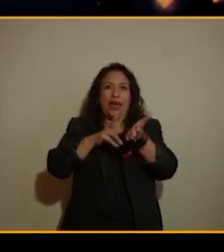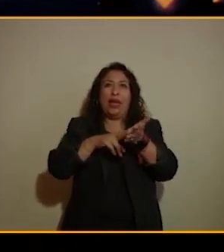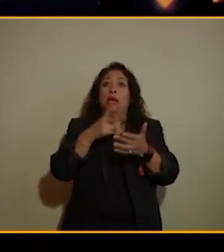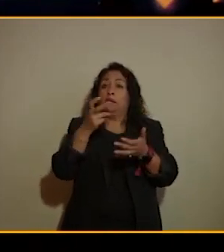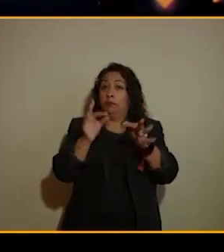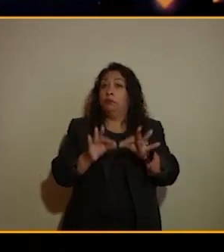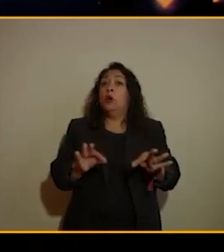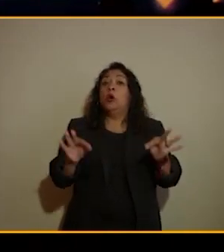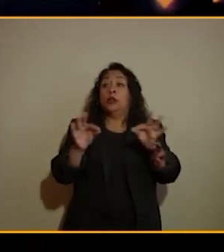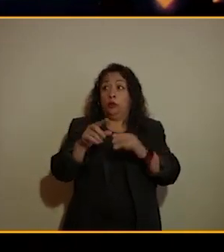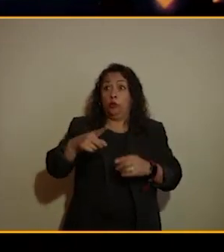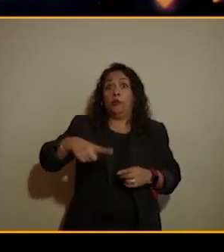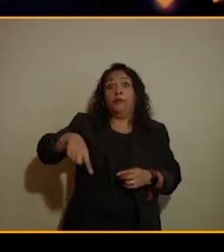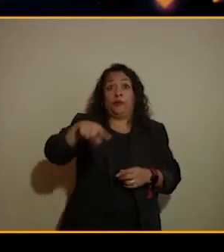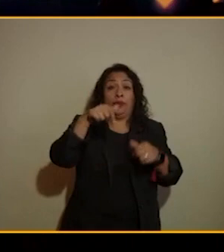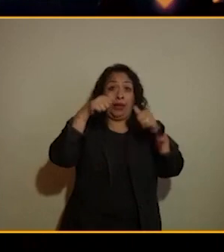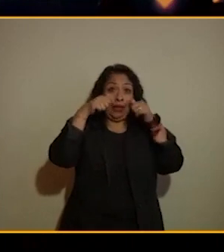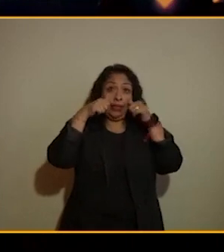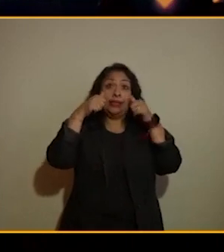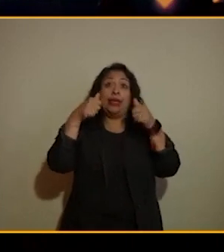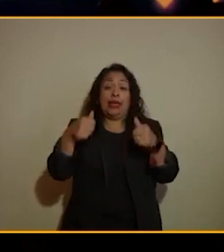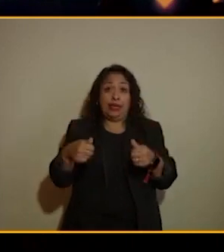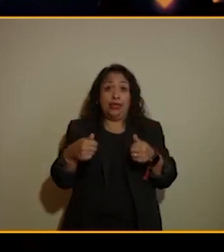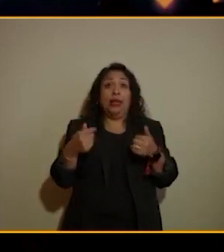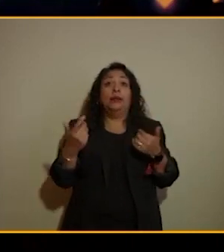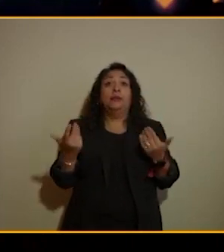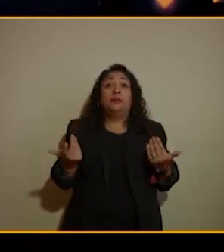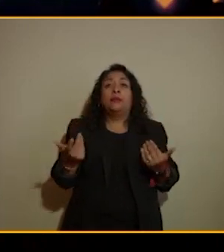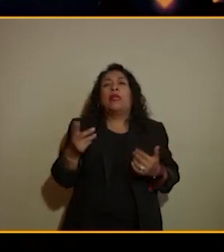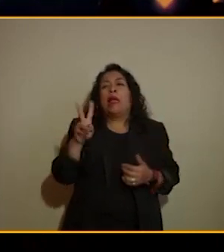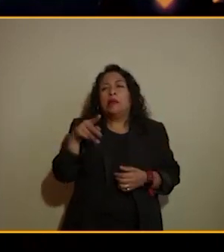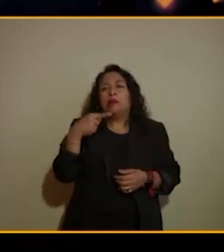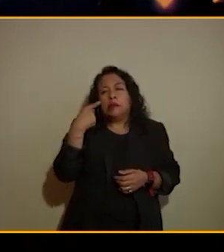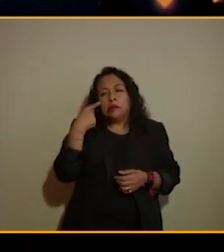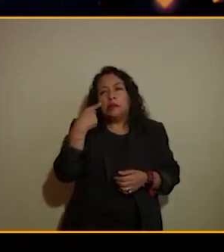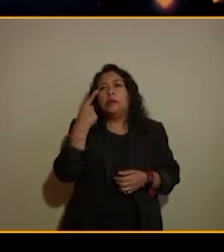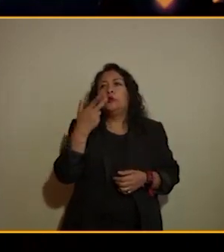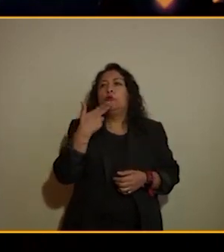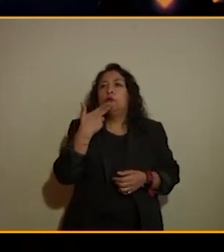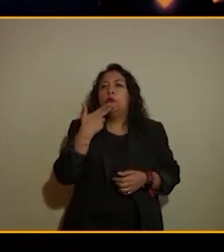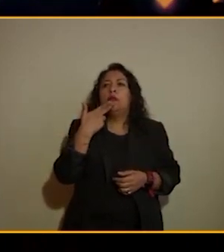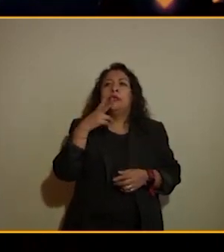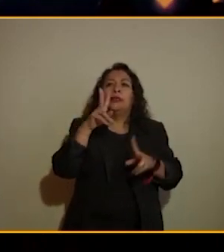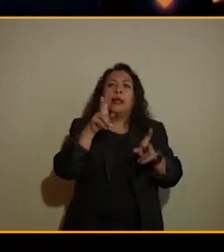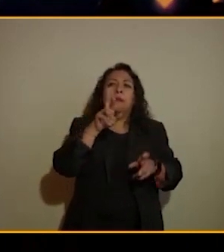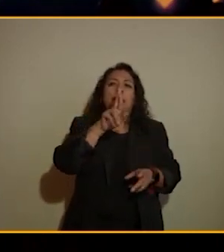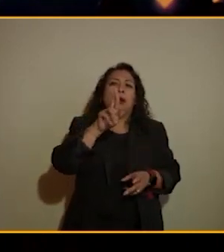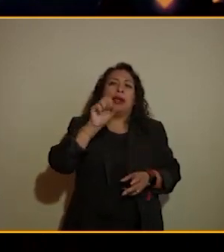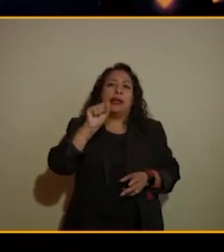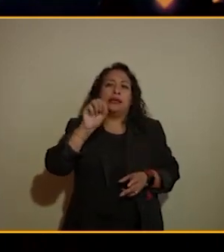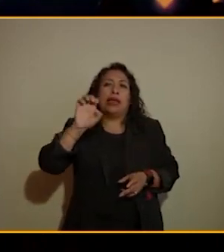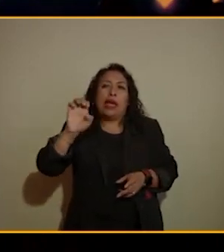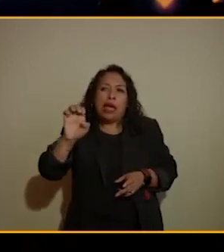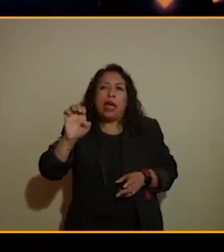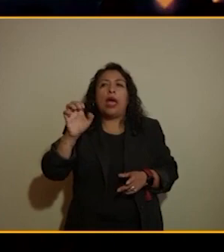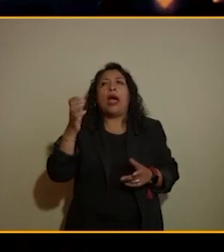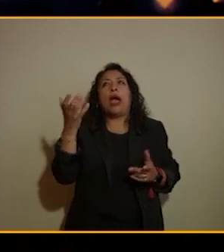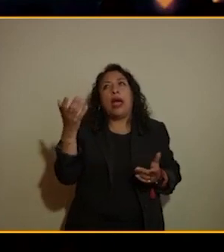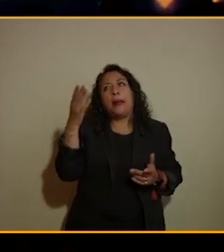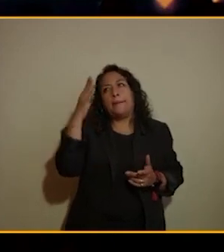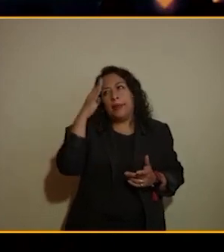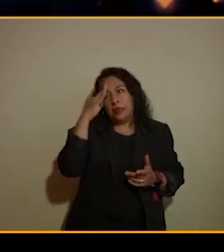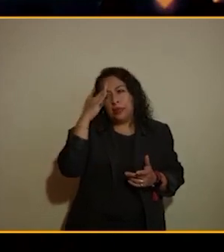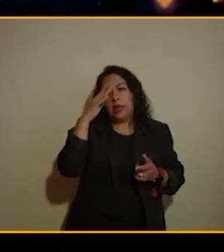muy importante que ustedes tengan en cuenta porque cuando usualmente hablamos de responsabilidad social empresarial, pensamos en ¿qué?